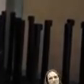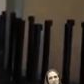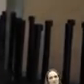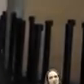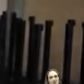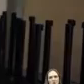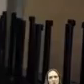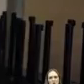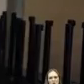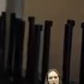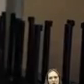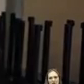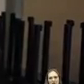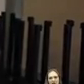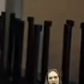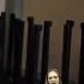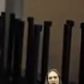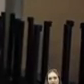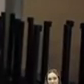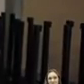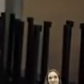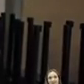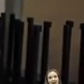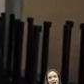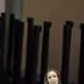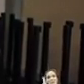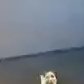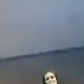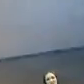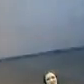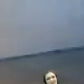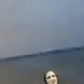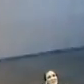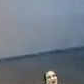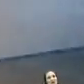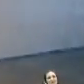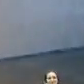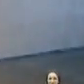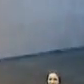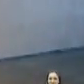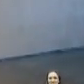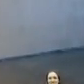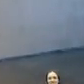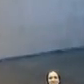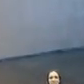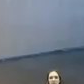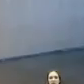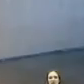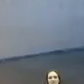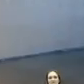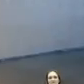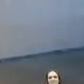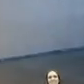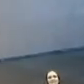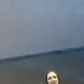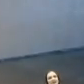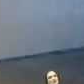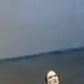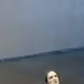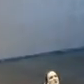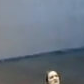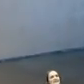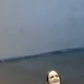podemos vivir de esto tan bonito, tan triste a la vez. Y con todo el gusto de seguir escuchándolo y que sigue